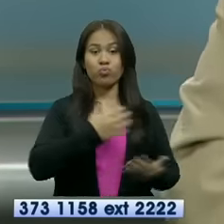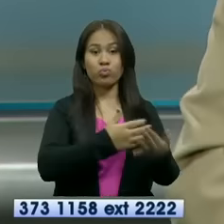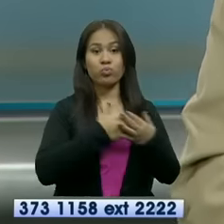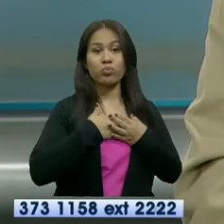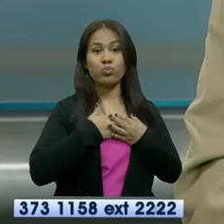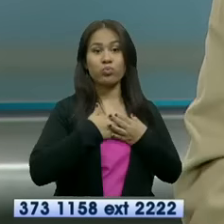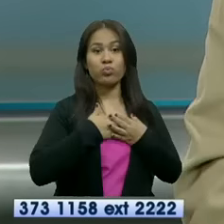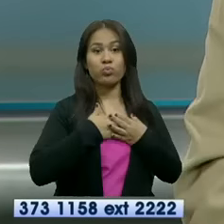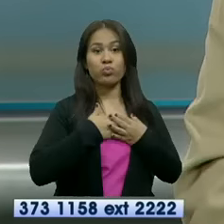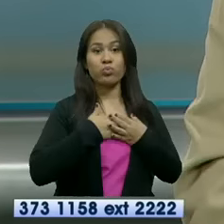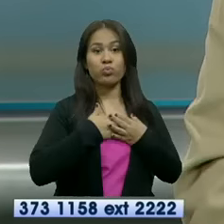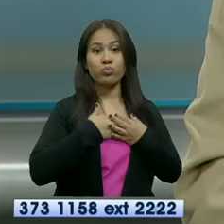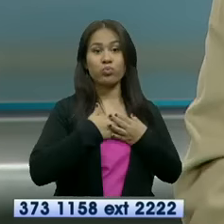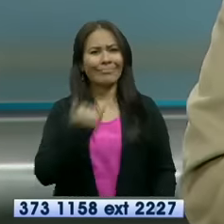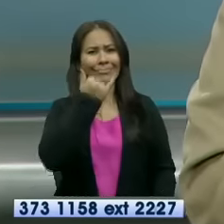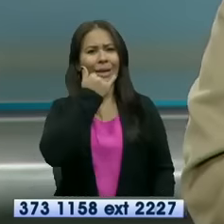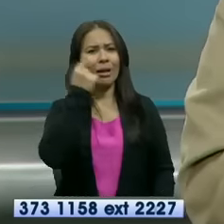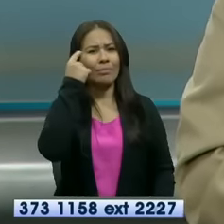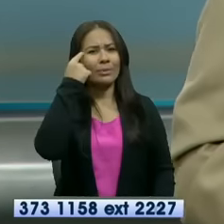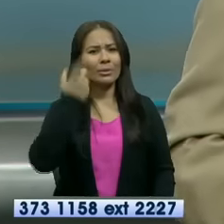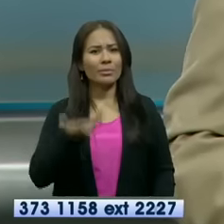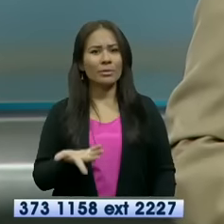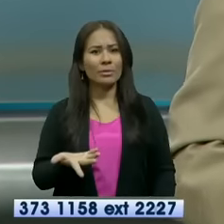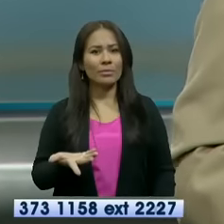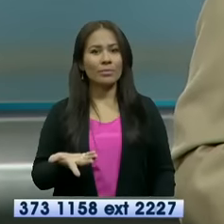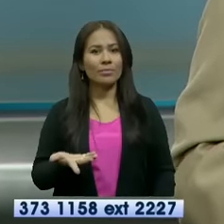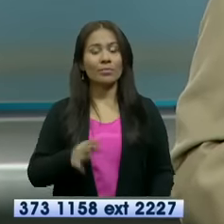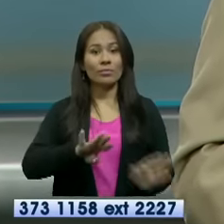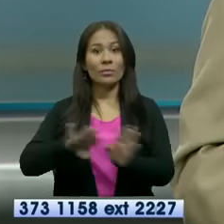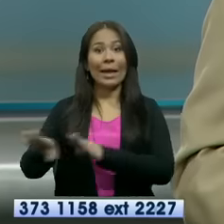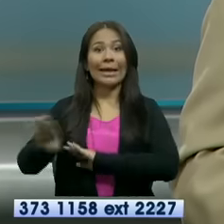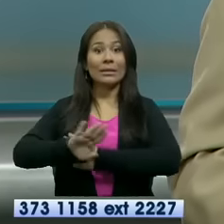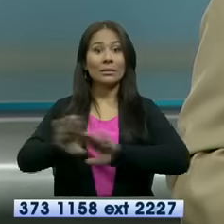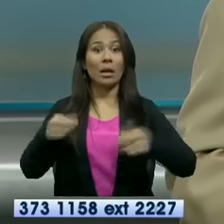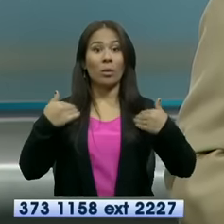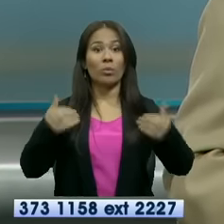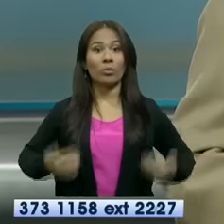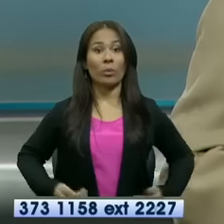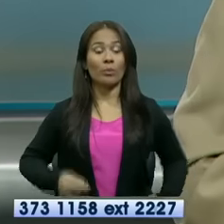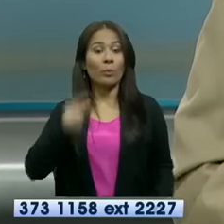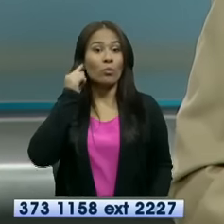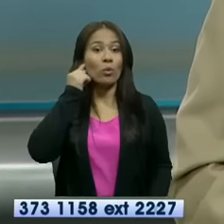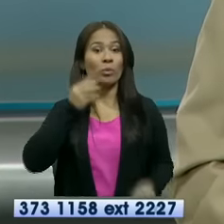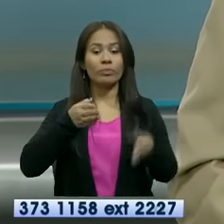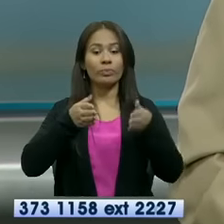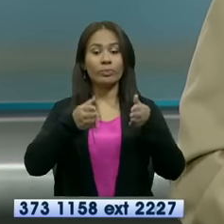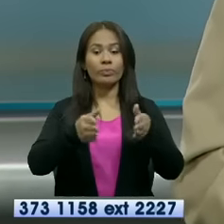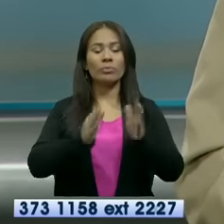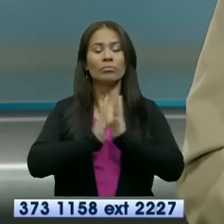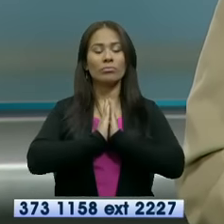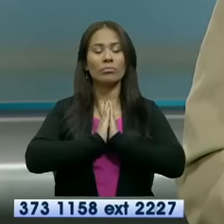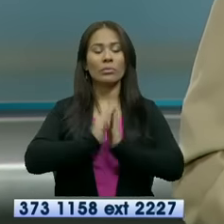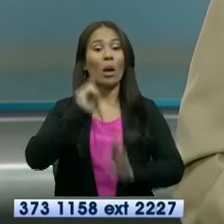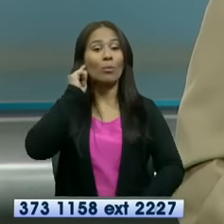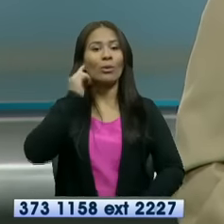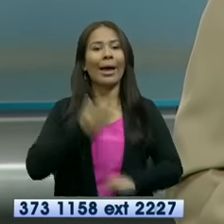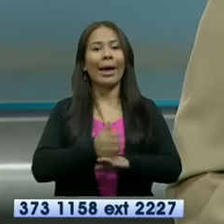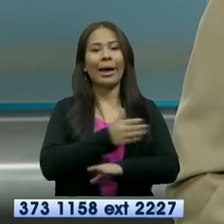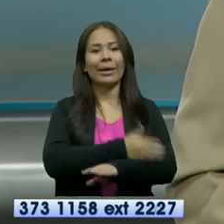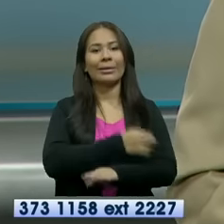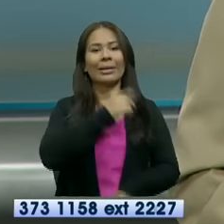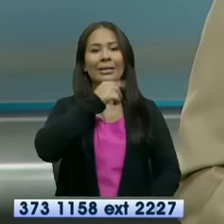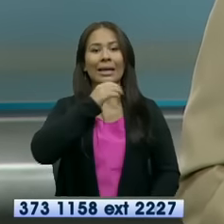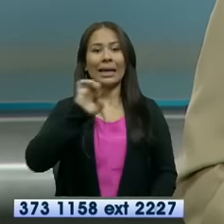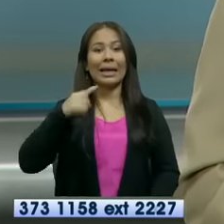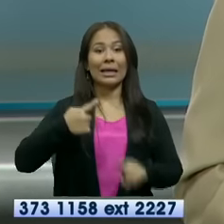nadie. Caray. Fue velado el cuerpo de la mujer que supuestamente también fue asesinada por su ex